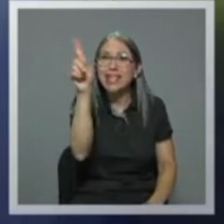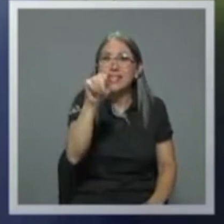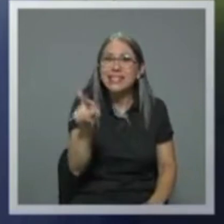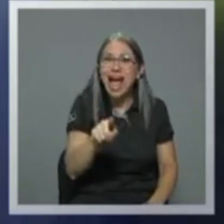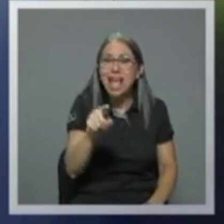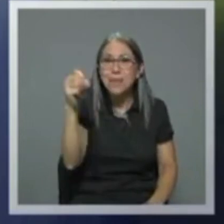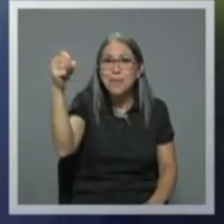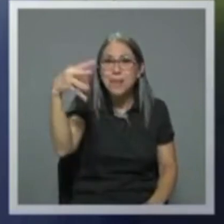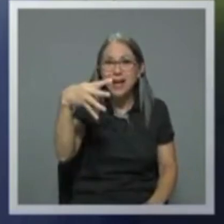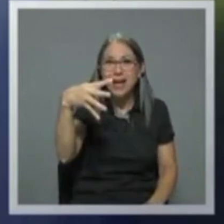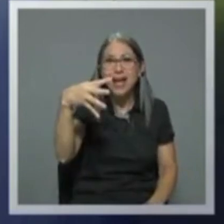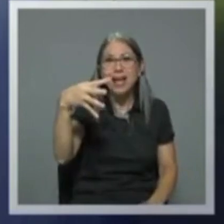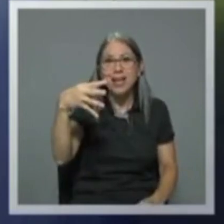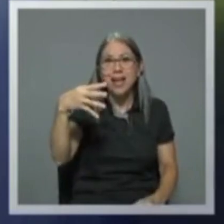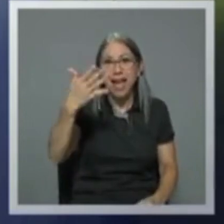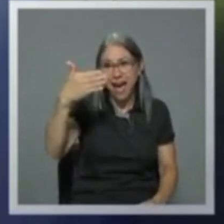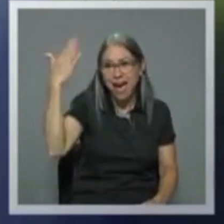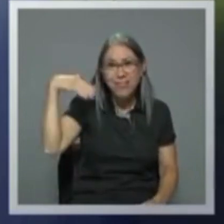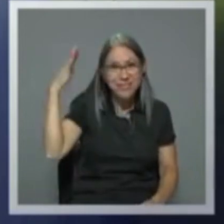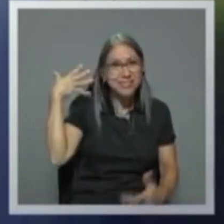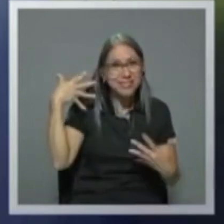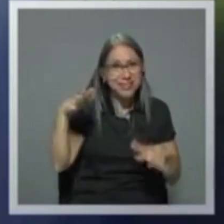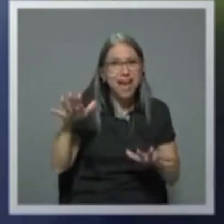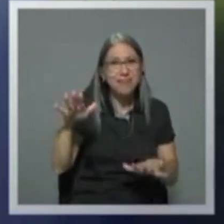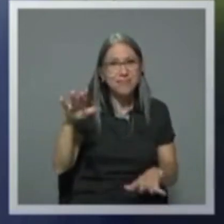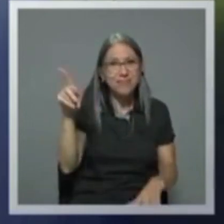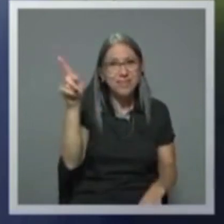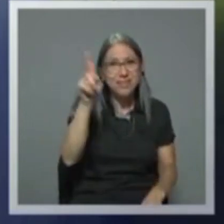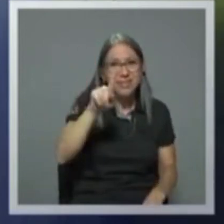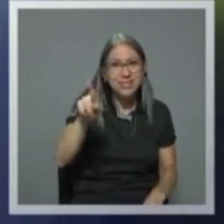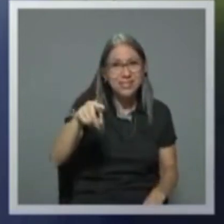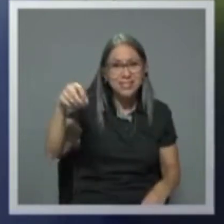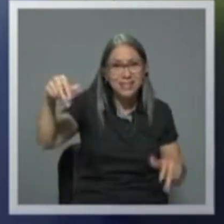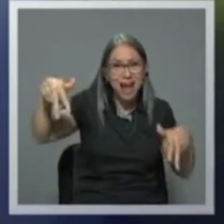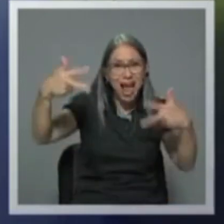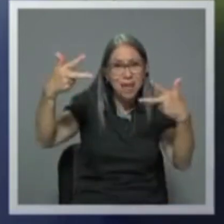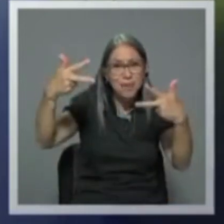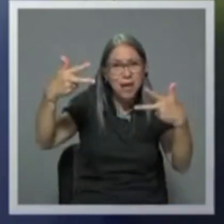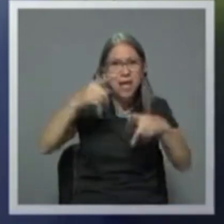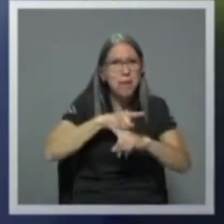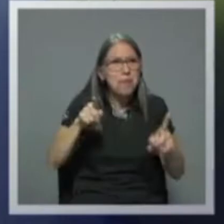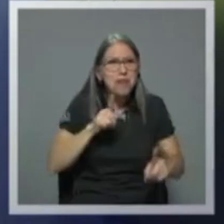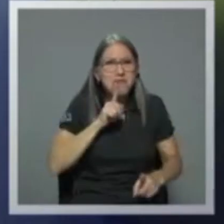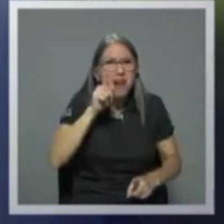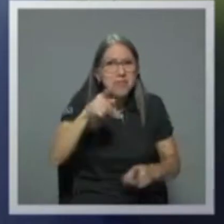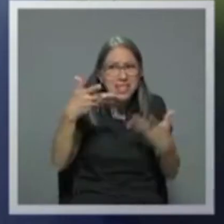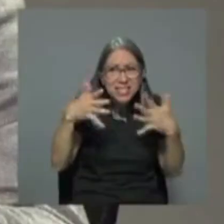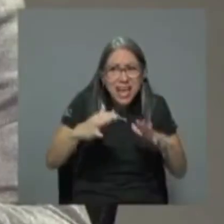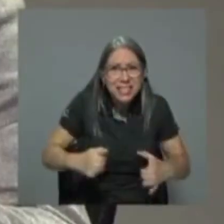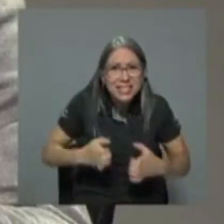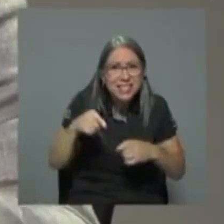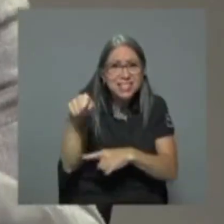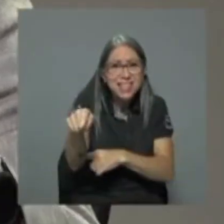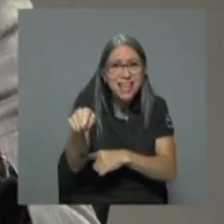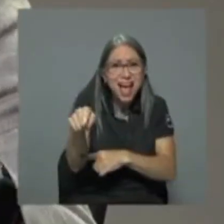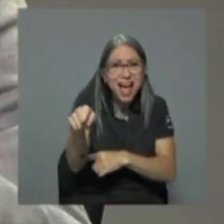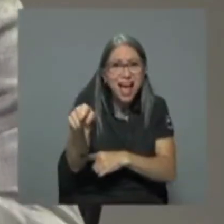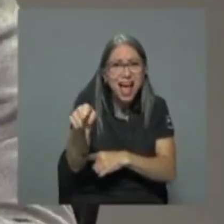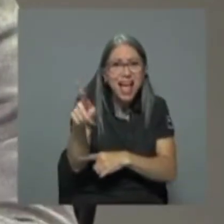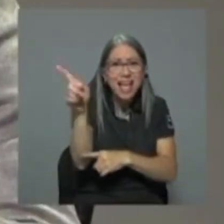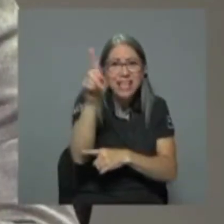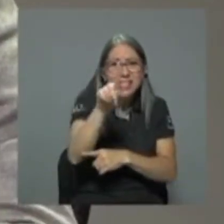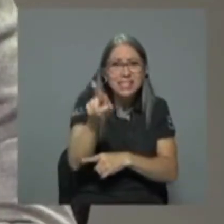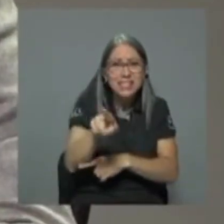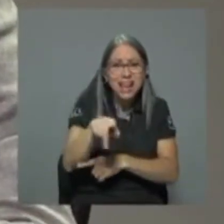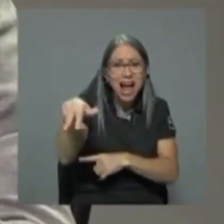que se usaba, digamos, de una manera, pero rara vez se hacían videoconferencias por Skype. Bueno, hoy